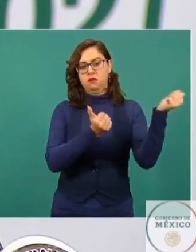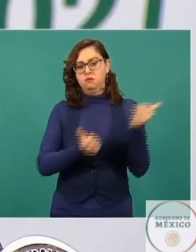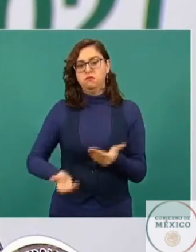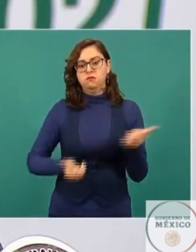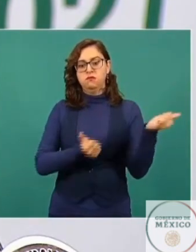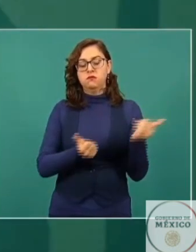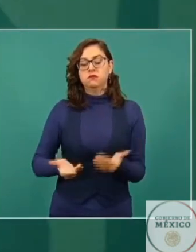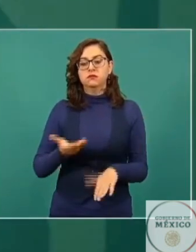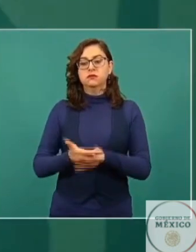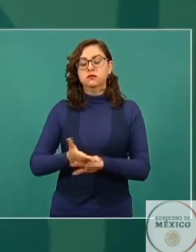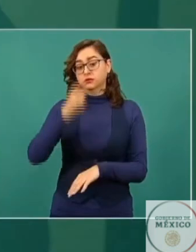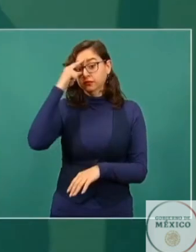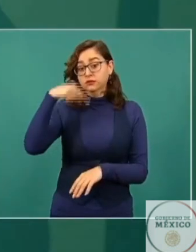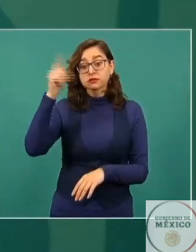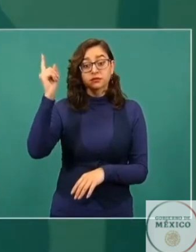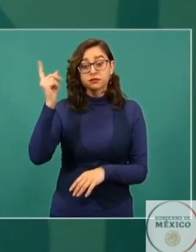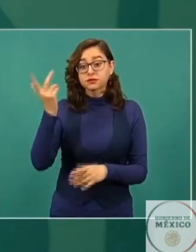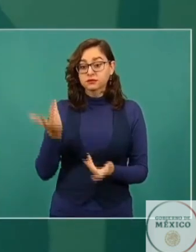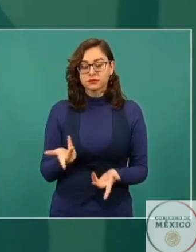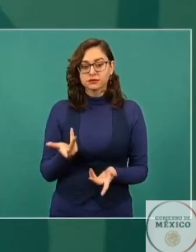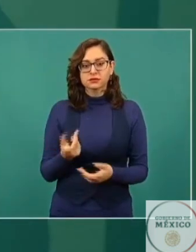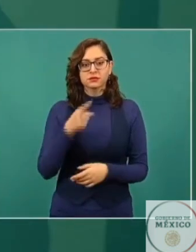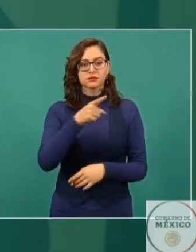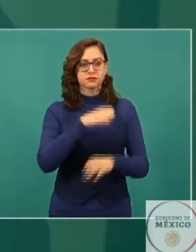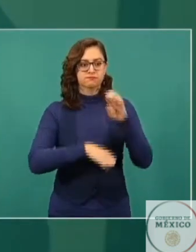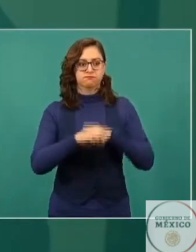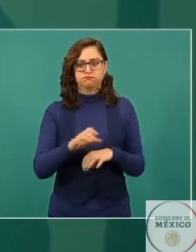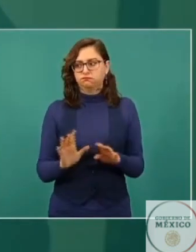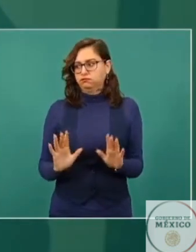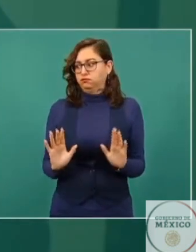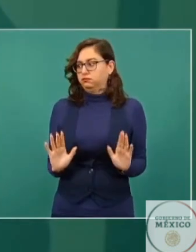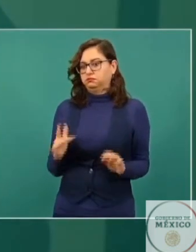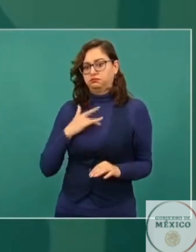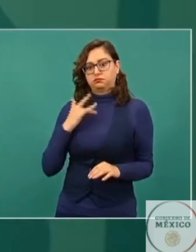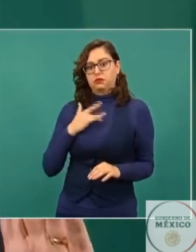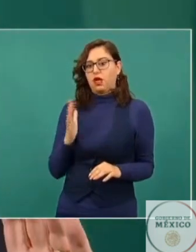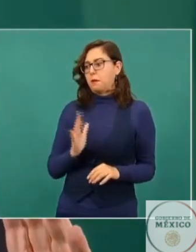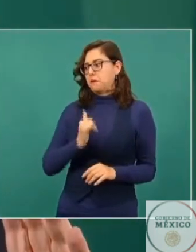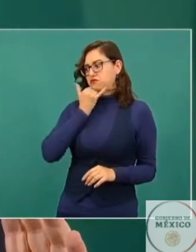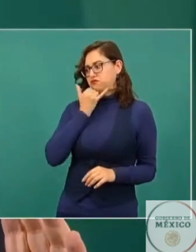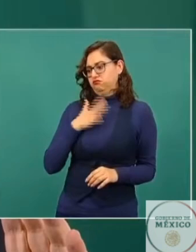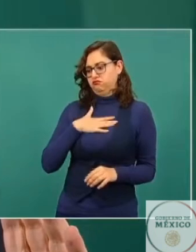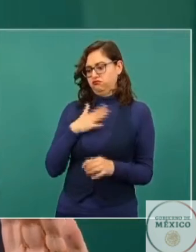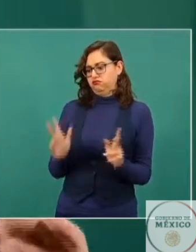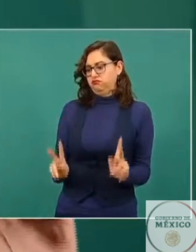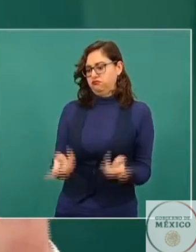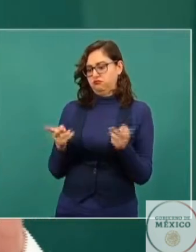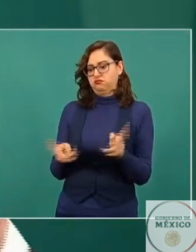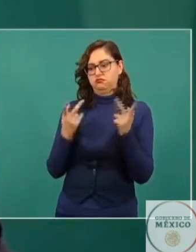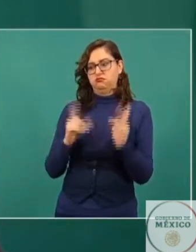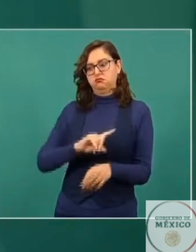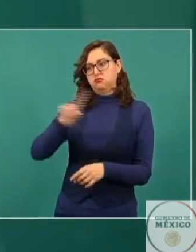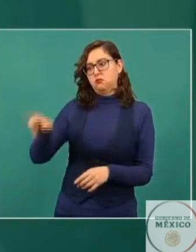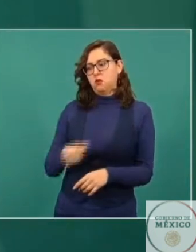El argumento de las compañías es, bueno, pues yo vendo un arma y no es mi responsabilidad qué haces con el arma. Lo